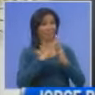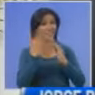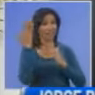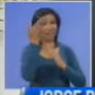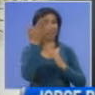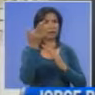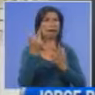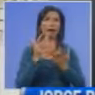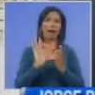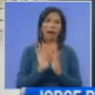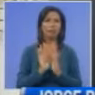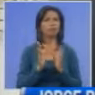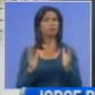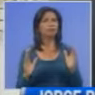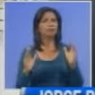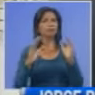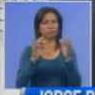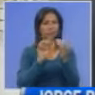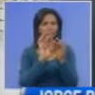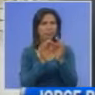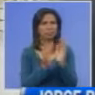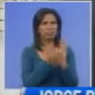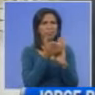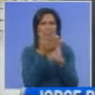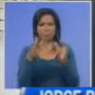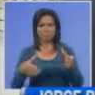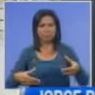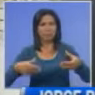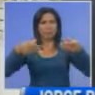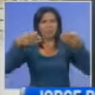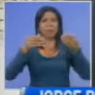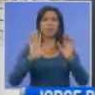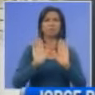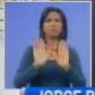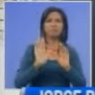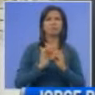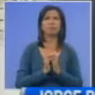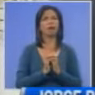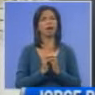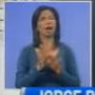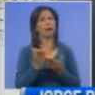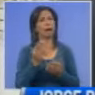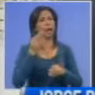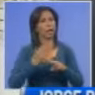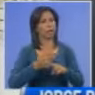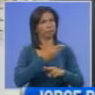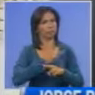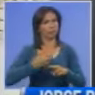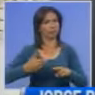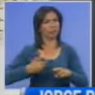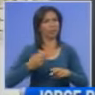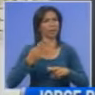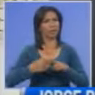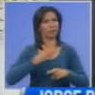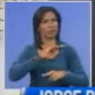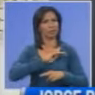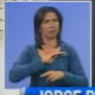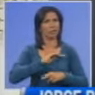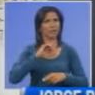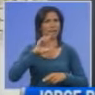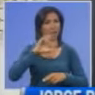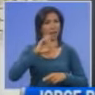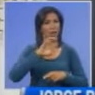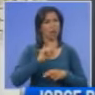obelisco de fabricación nacional que puso el municipio en marzo del año pasado para rendirle un homenaje al expresidente y exalcalde de Guayaquil, León Febres